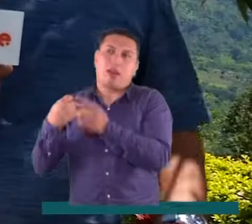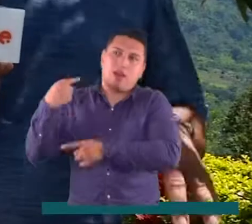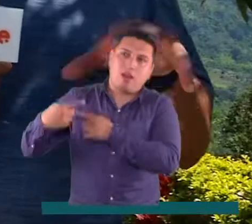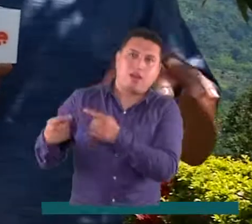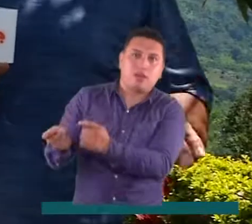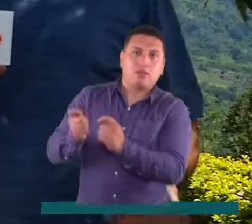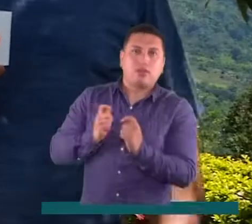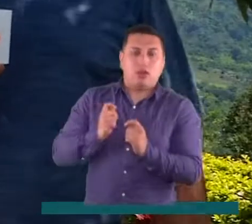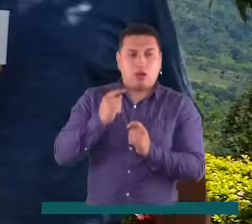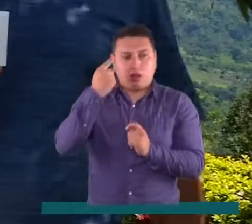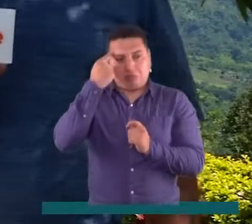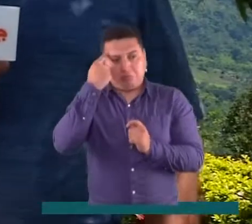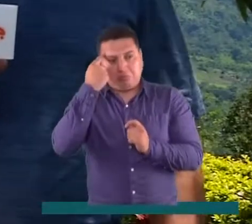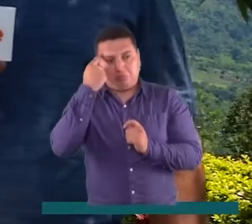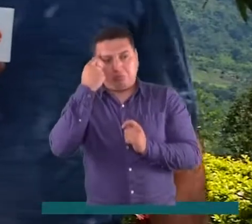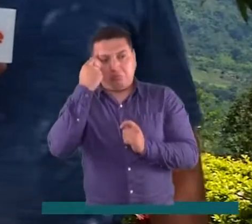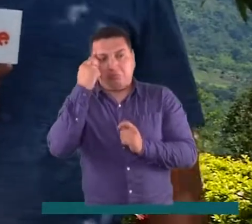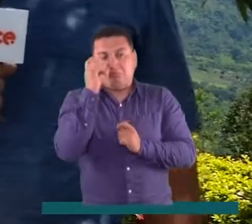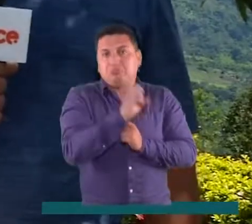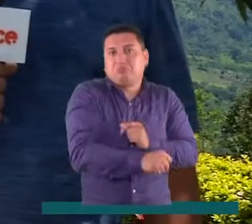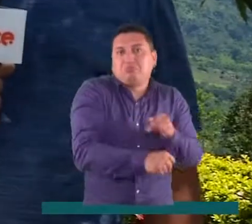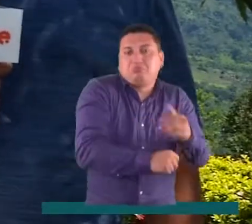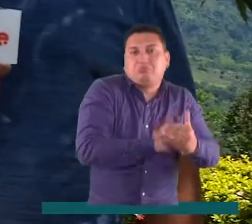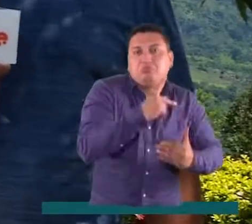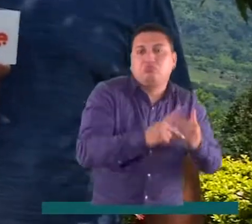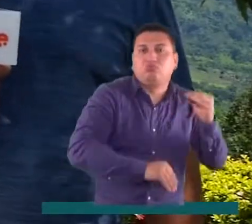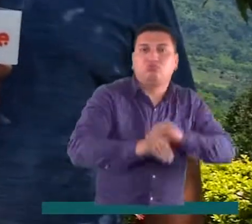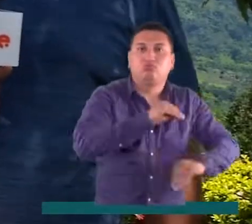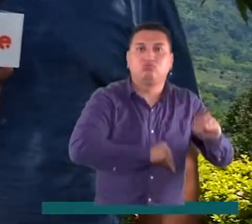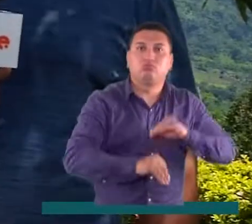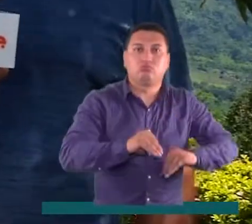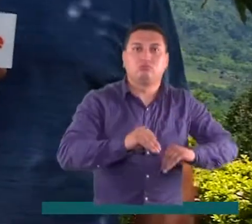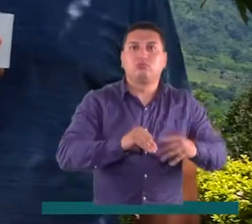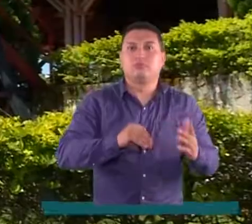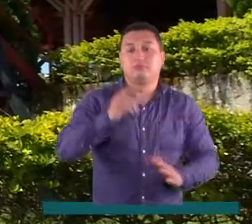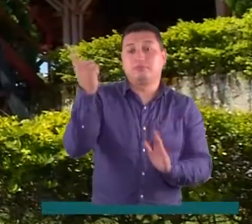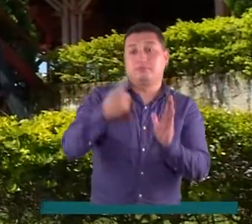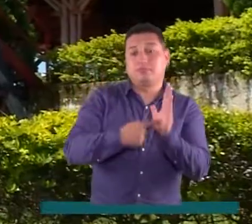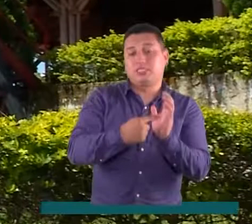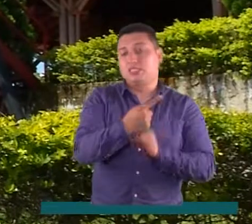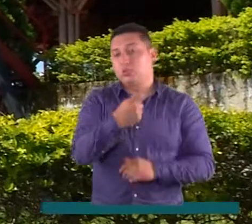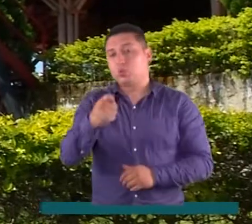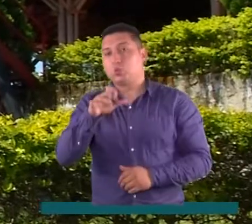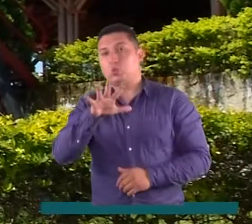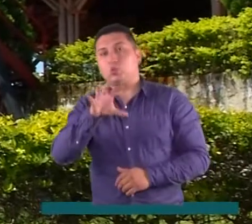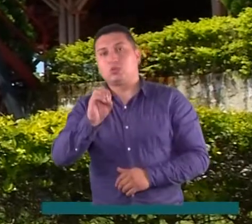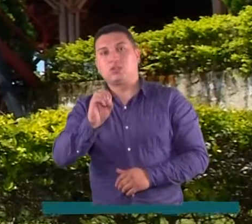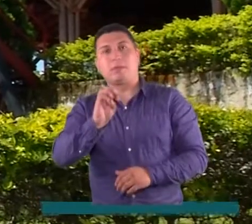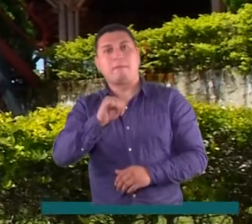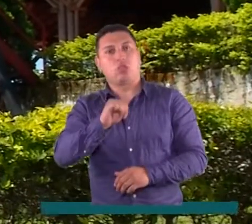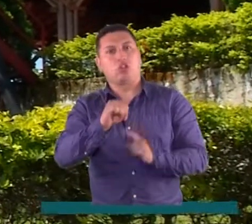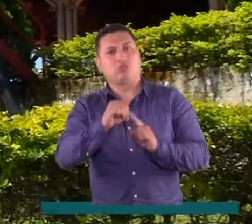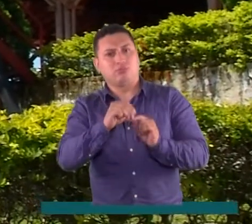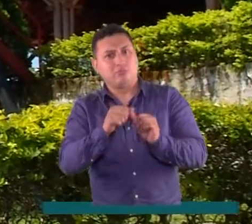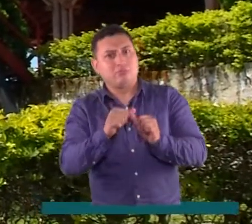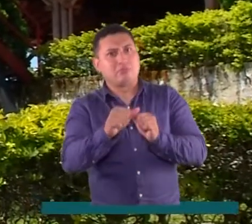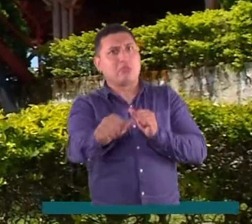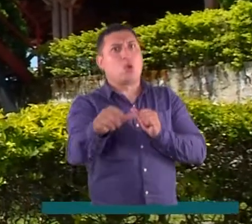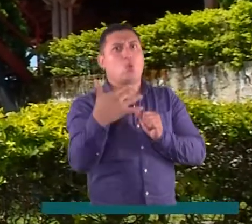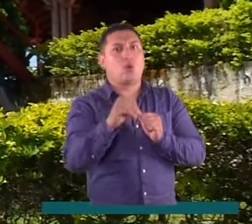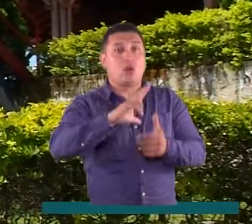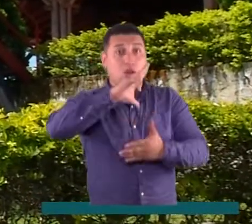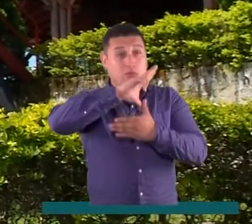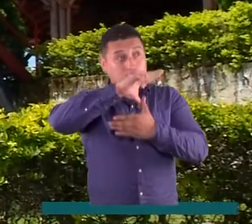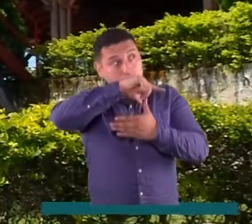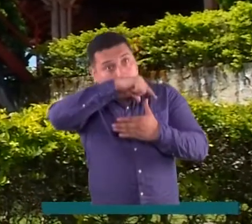terrenos de la familia y ahí iniciamos nosotros. 1150 metros hacen de este canoping